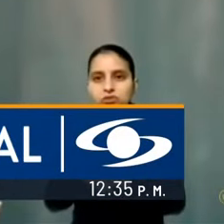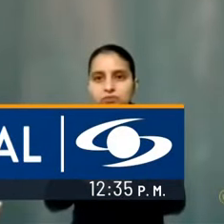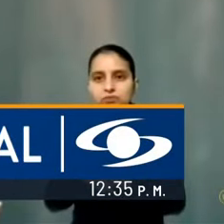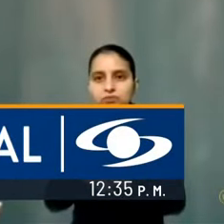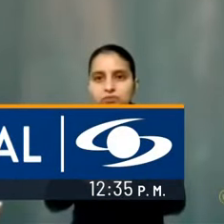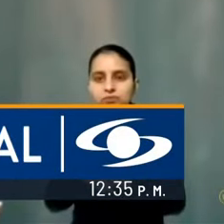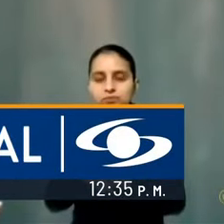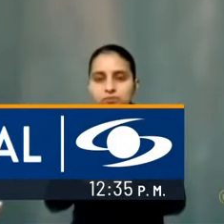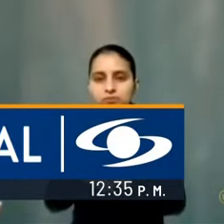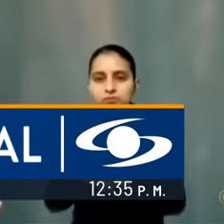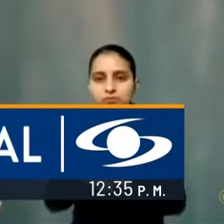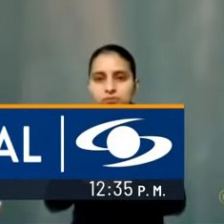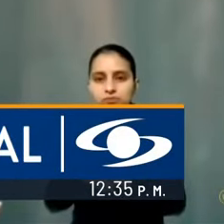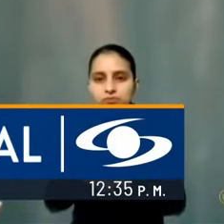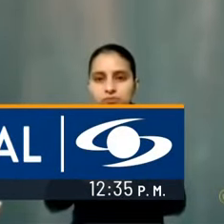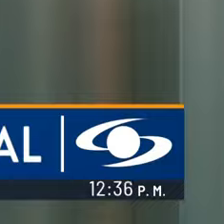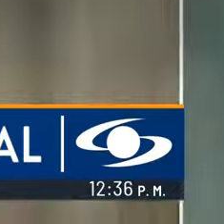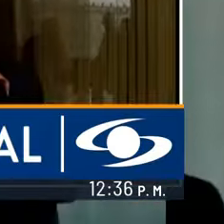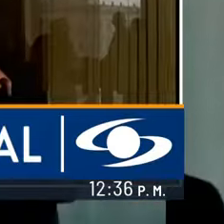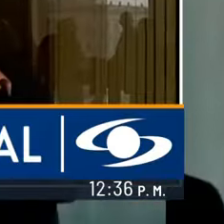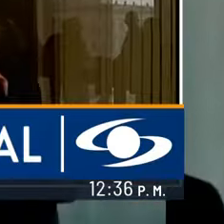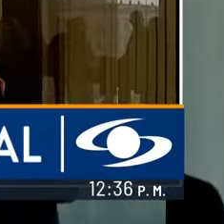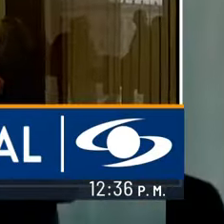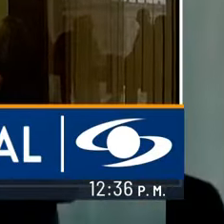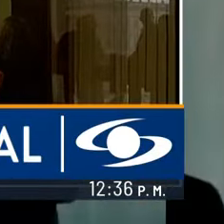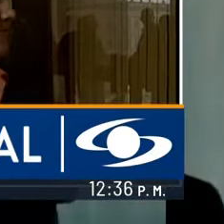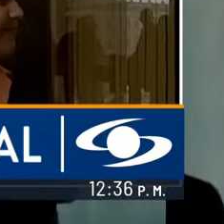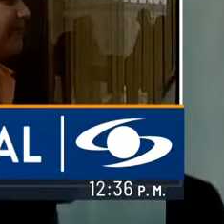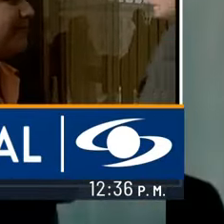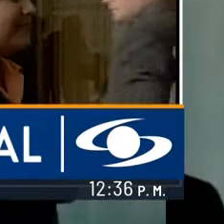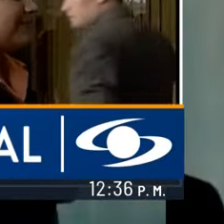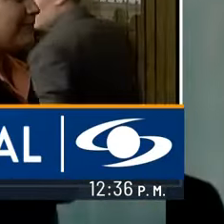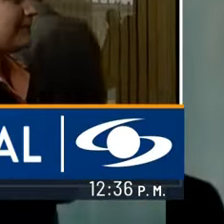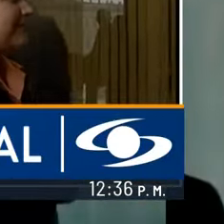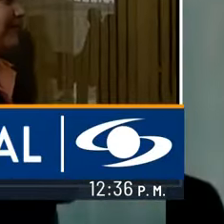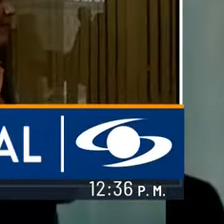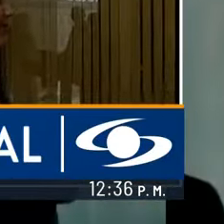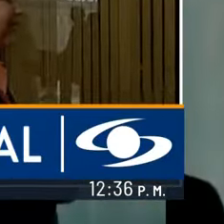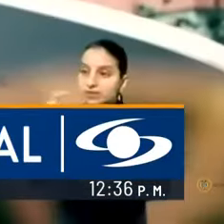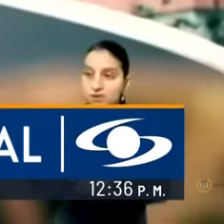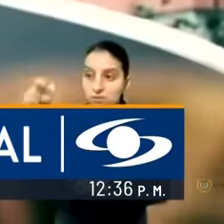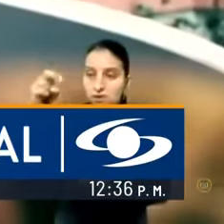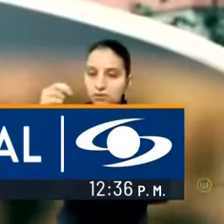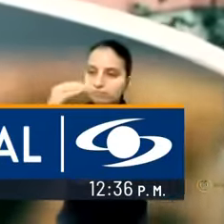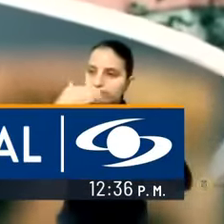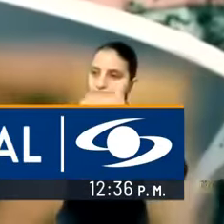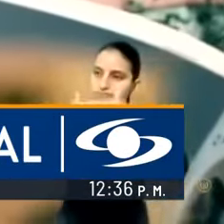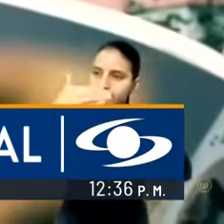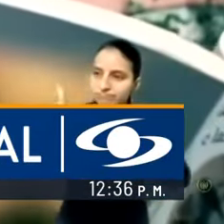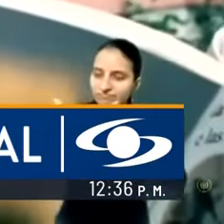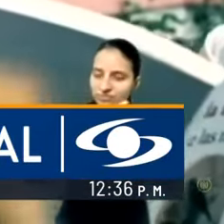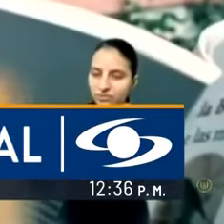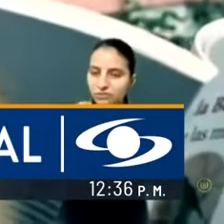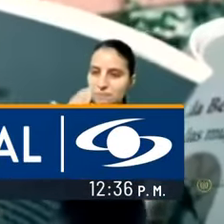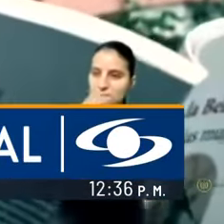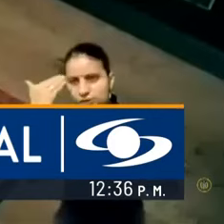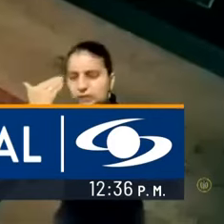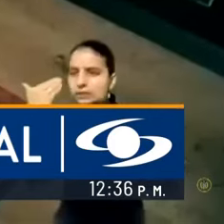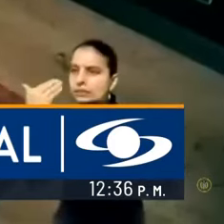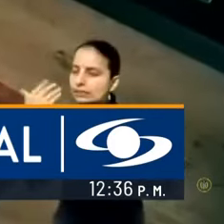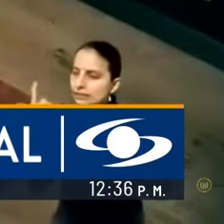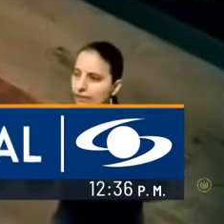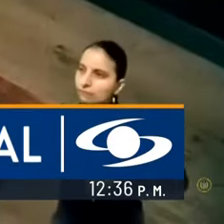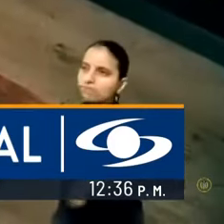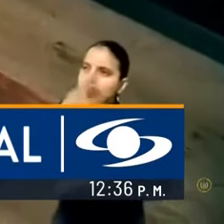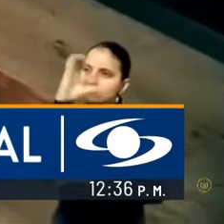interior de la Corte Suprema, Camargo tuvo en sus manos casos como la parapolítica y la geopolítica. También se destacó por tener amplia